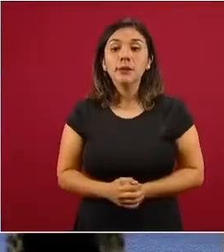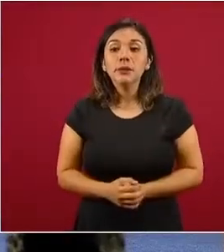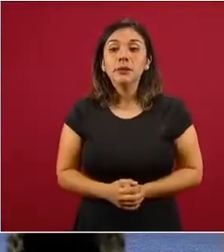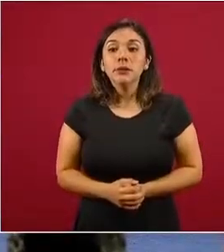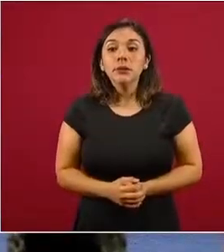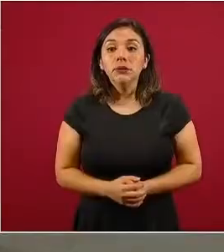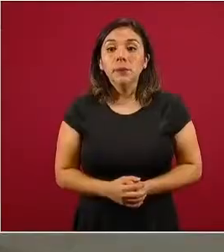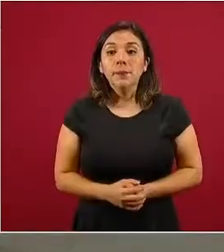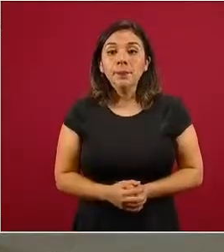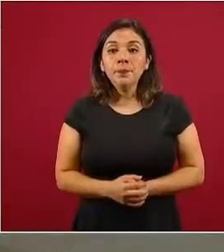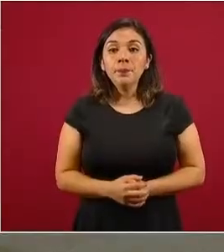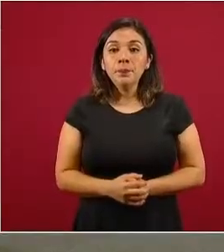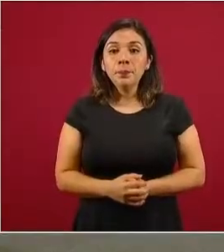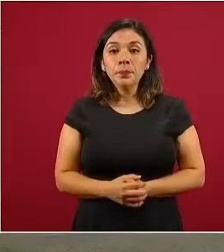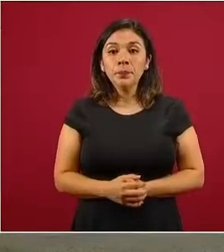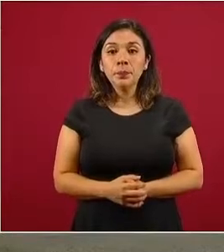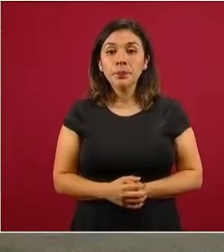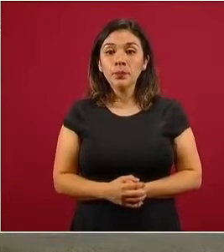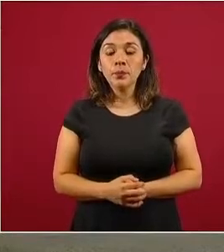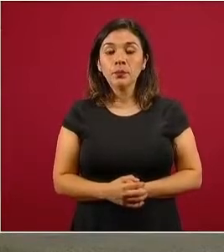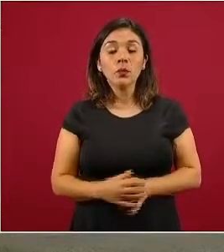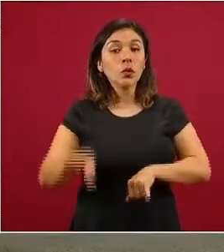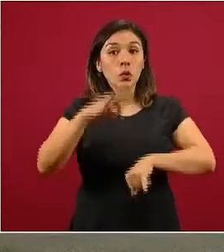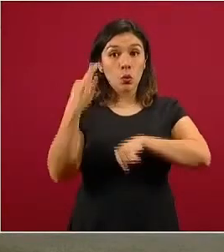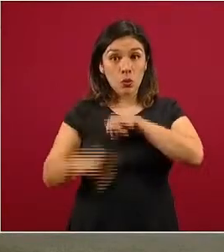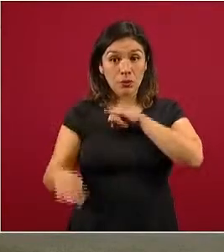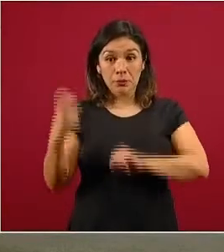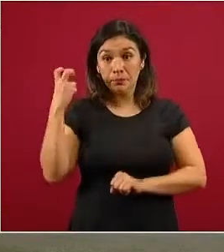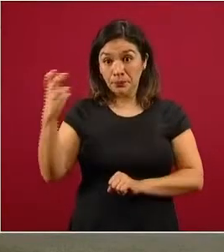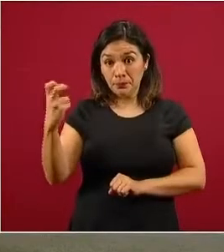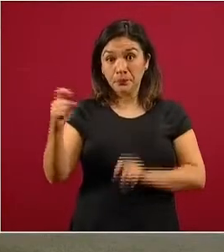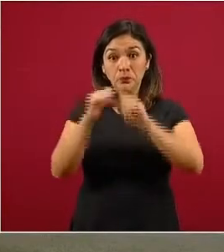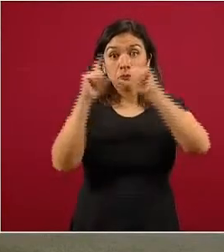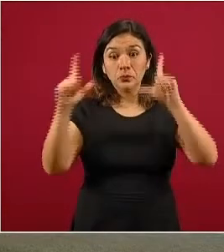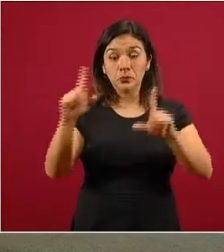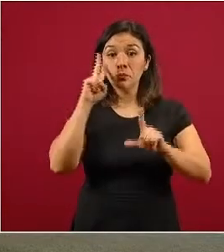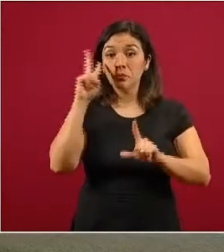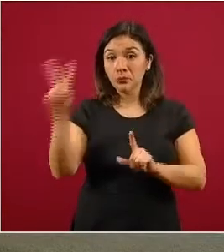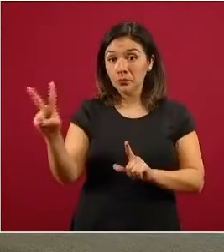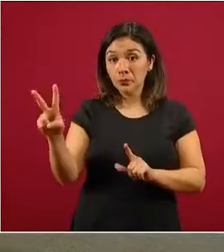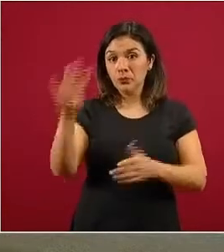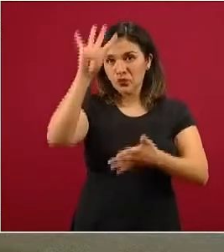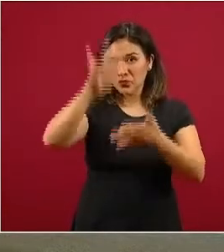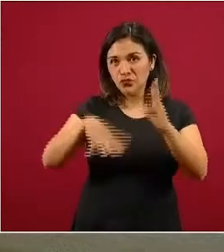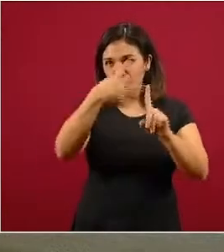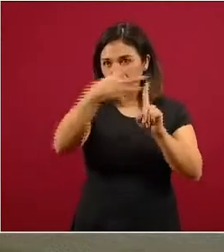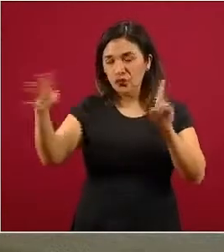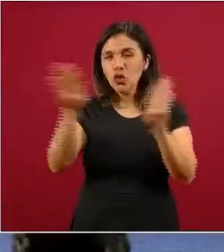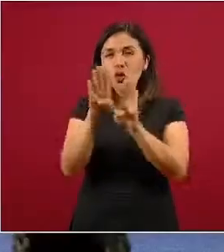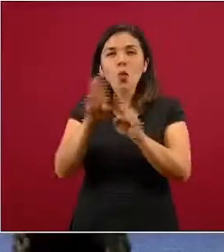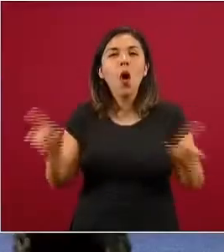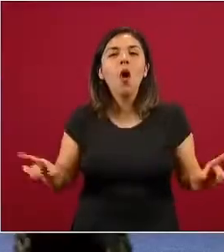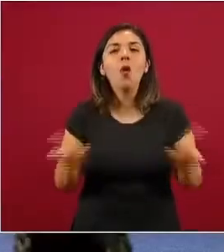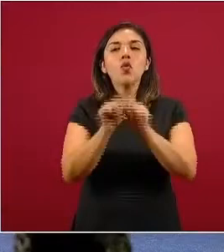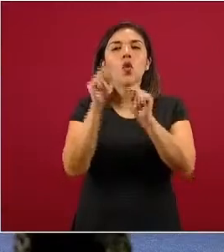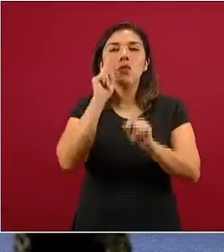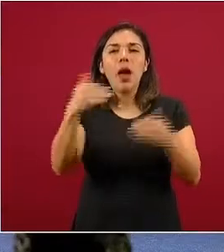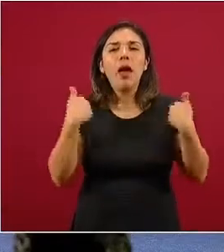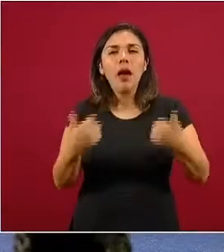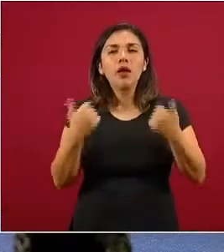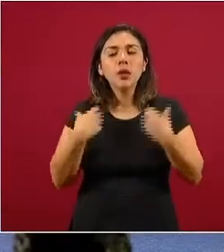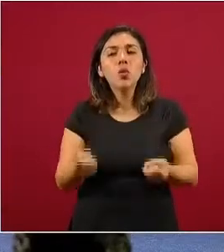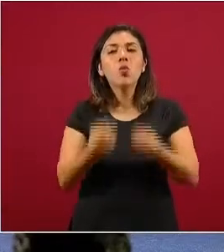de la infección por el virus SARS-CoV-2, y esto es lo que se presenta, que ya podemos decir